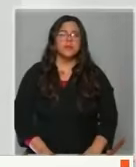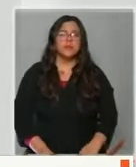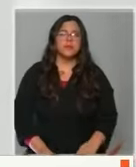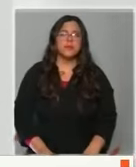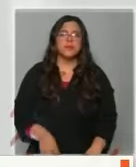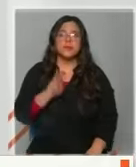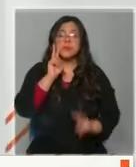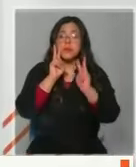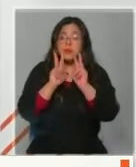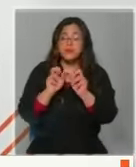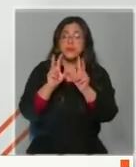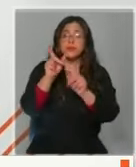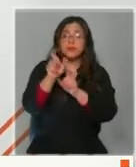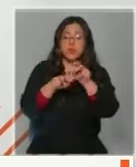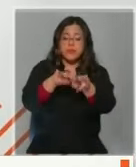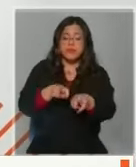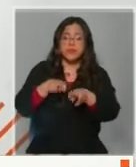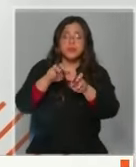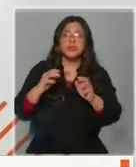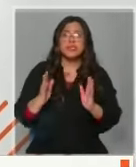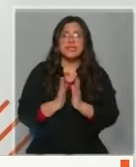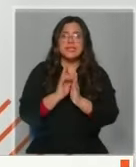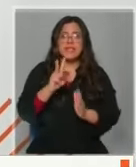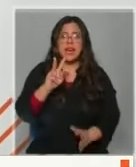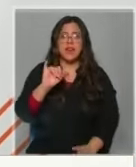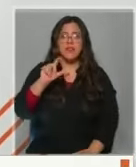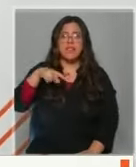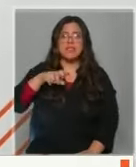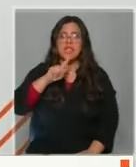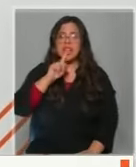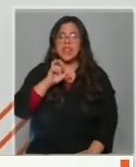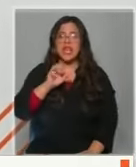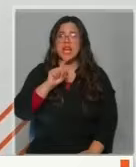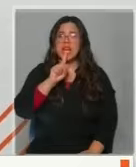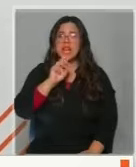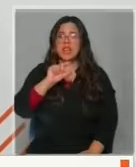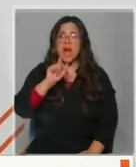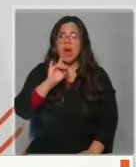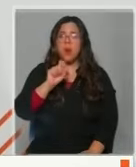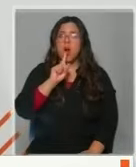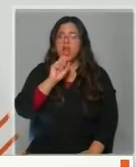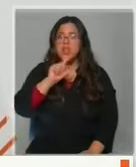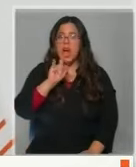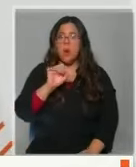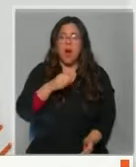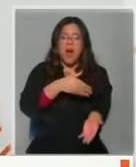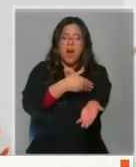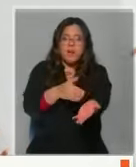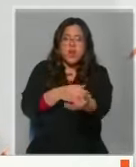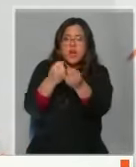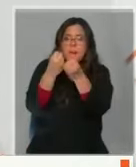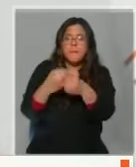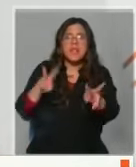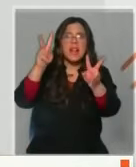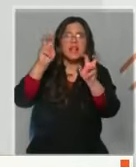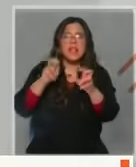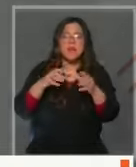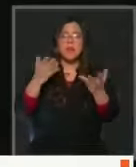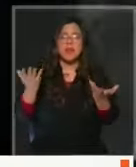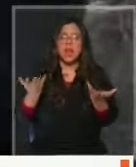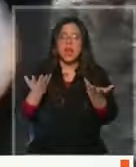Así despertaron los agricultores de San Vicente de Tahuatahua millonarias pérdidas de tomates destinados para las fiestas